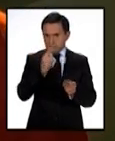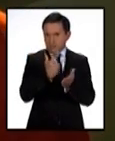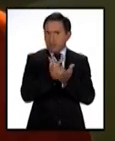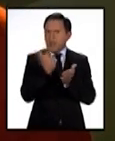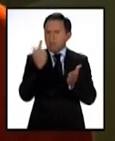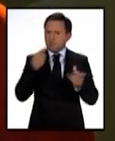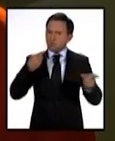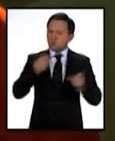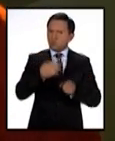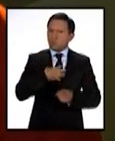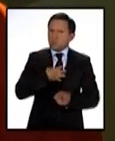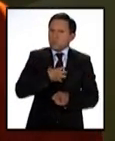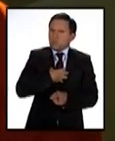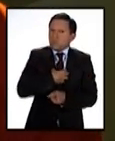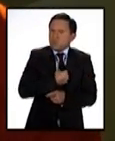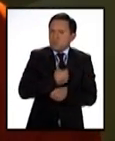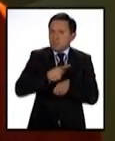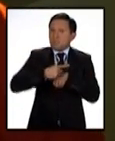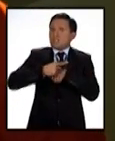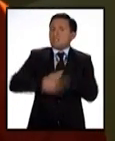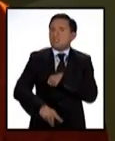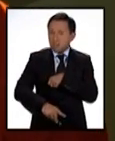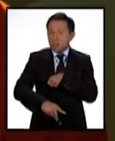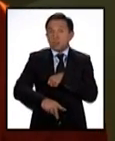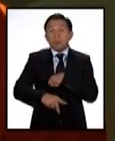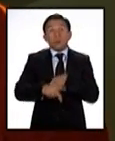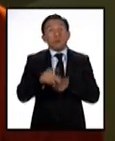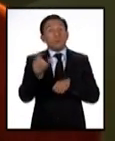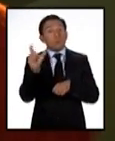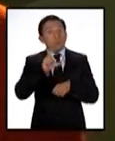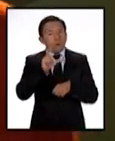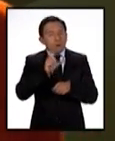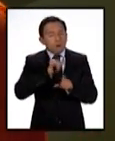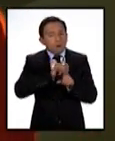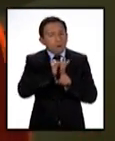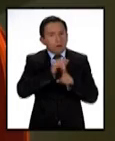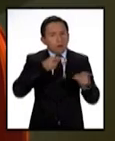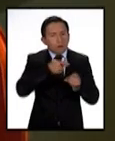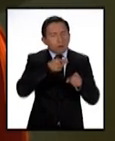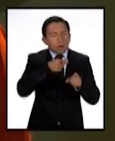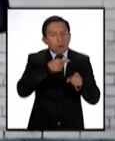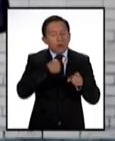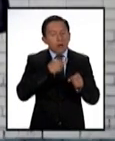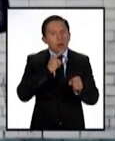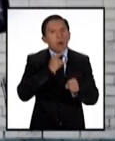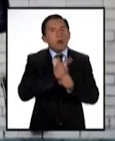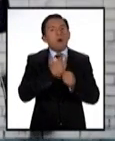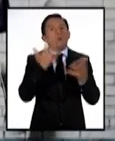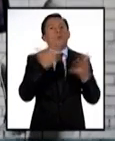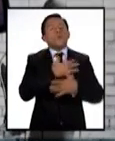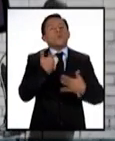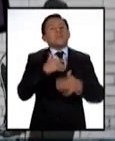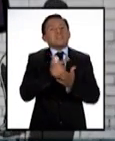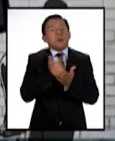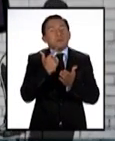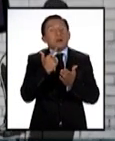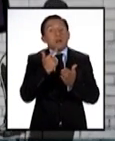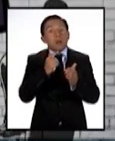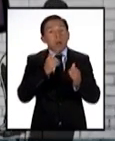damos cuenta de lo que el verdadero daño del bullying puede generar en las criaturitas, muchas veces ya es demasiado tarde. La